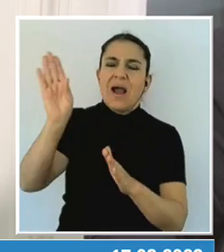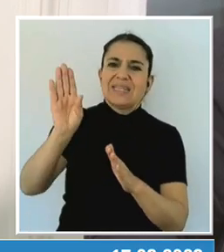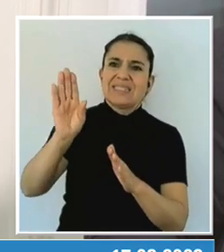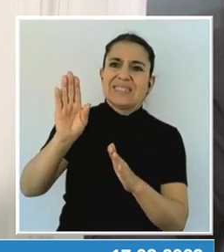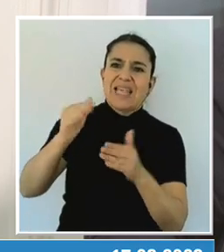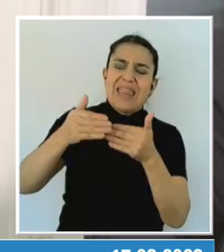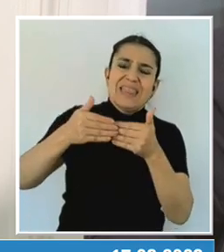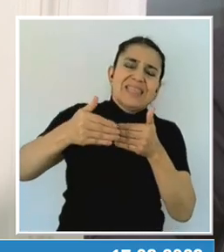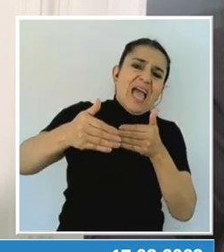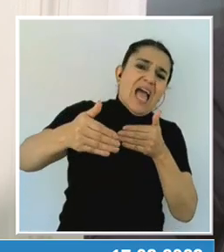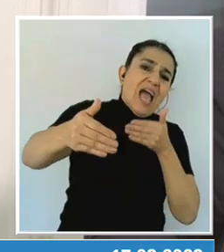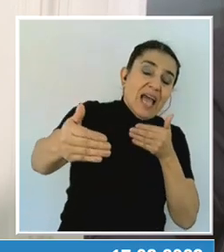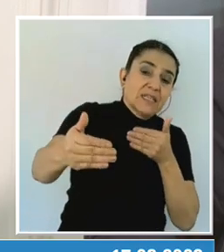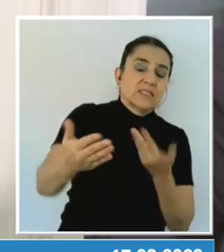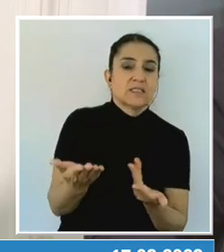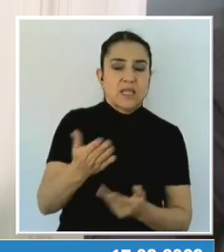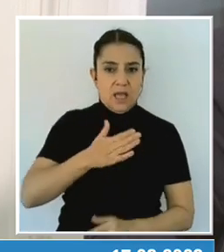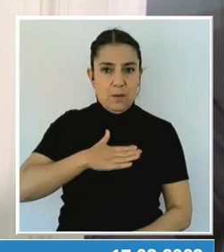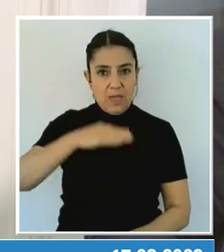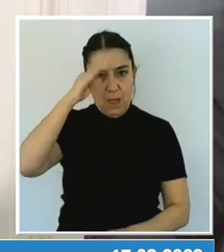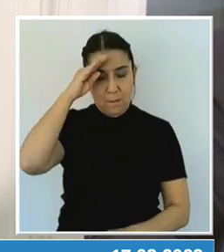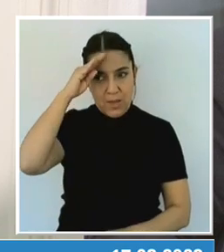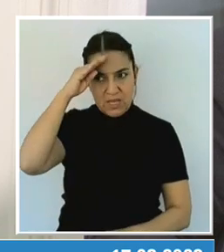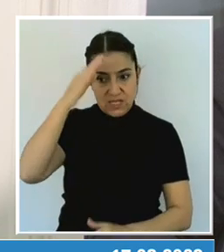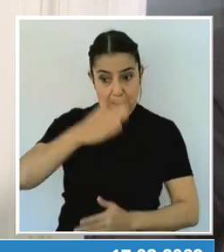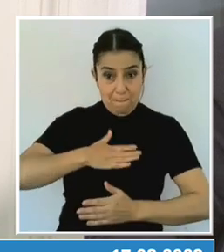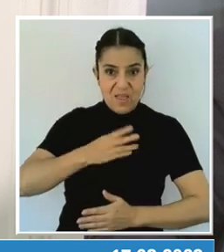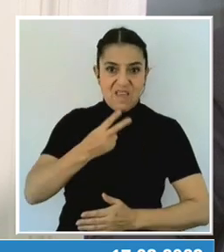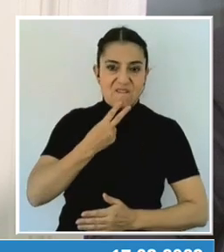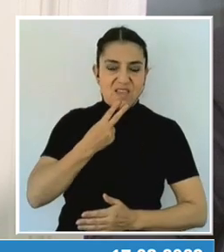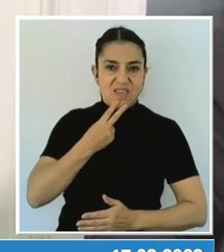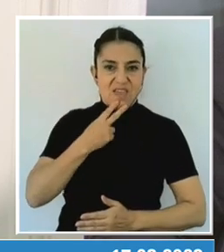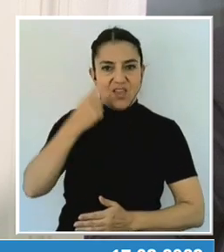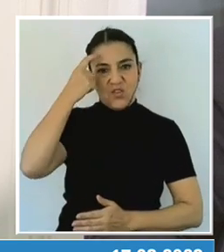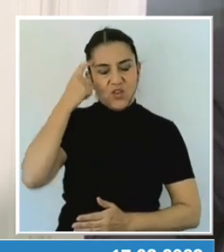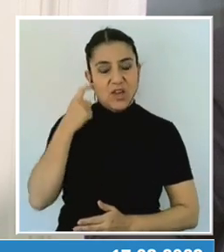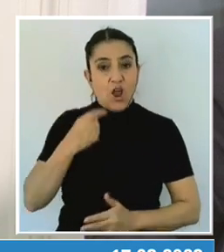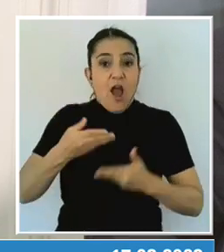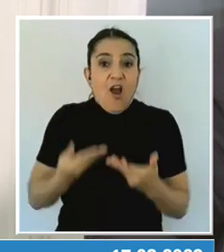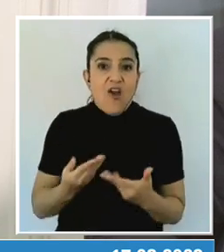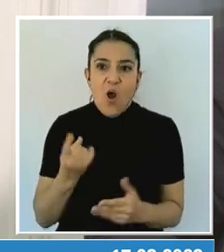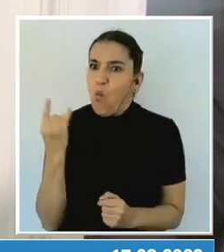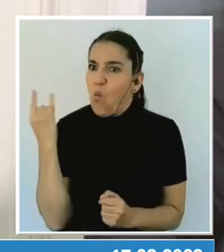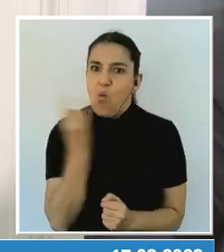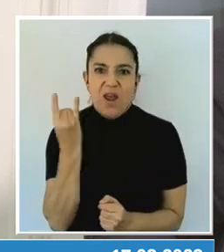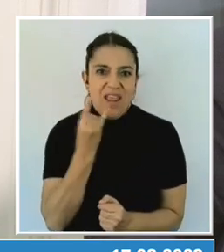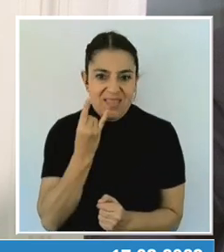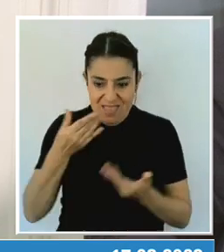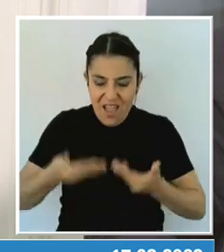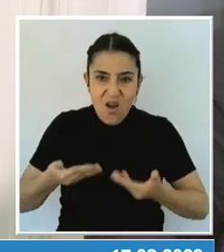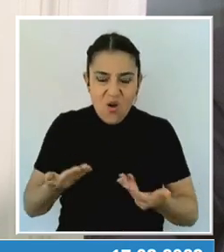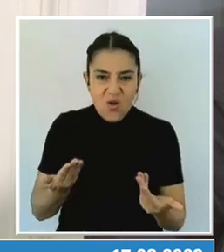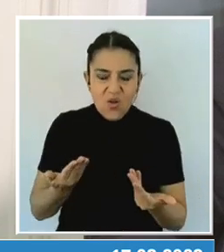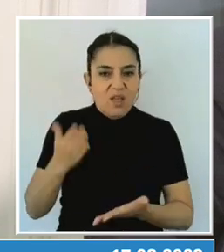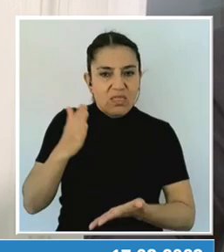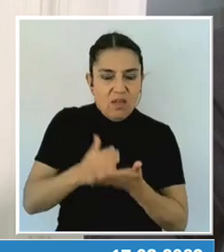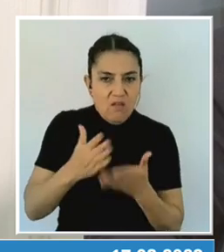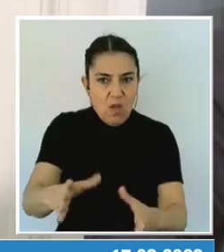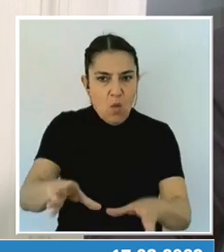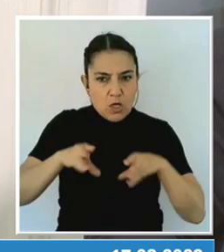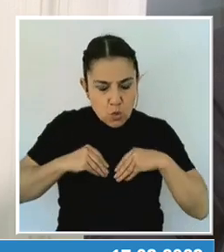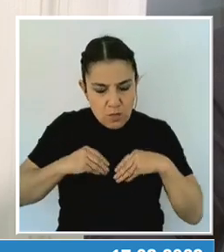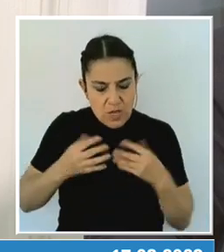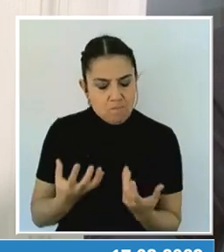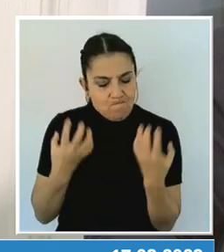la experiencia que me ha dado la vida, me parece que es extraordinariamente urgente y que hay que asumirlo con paciencia, pero